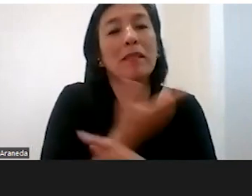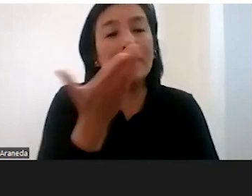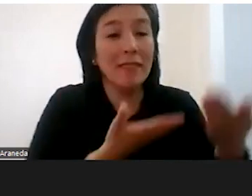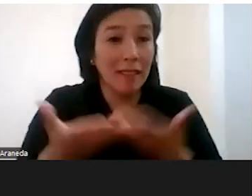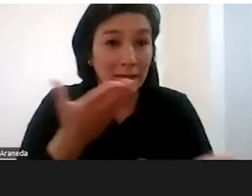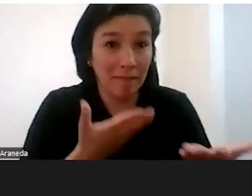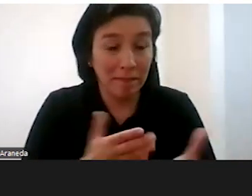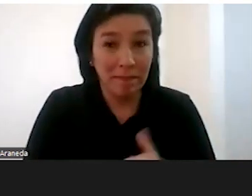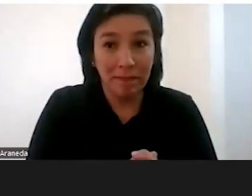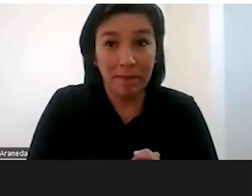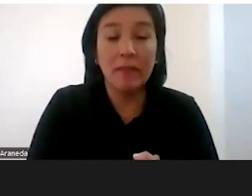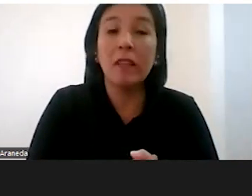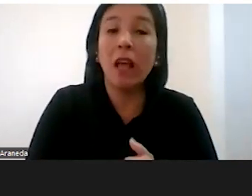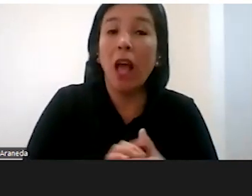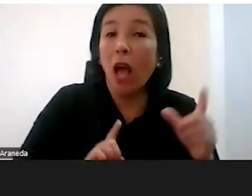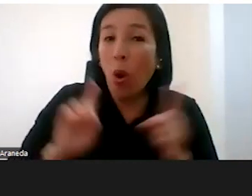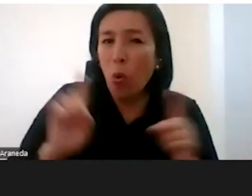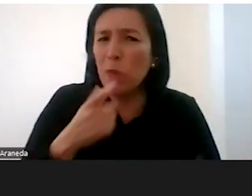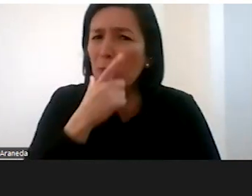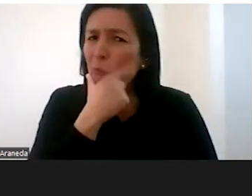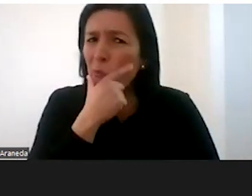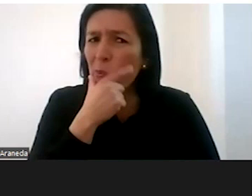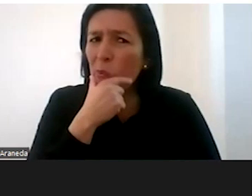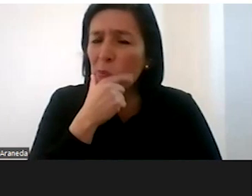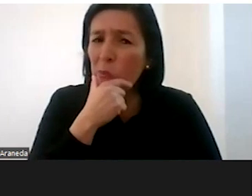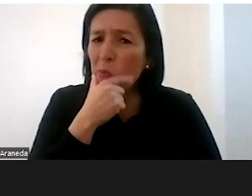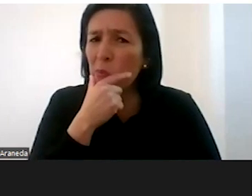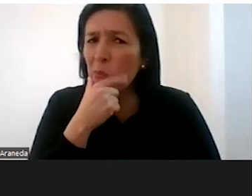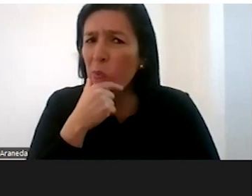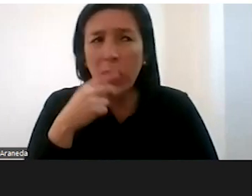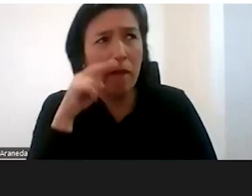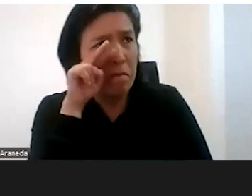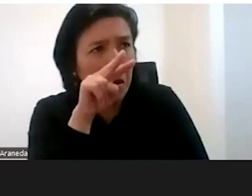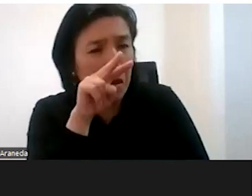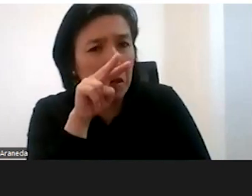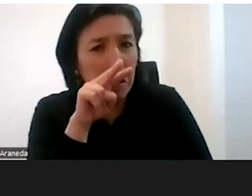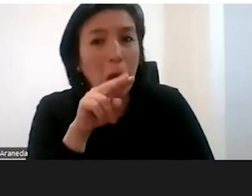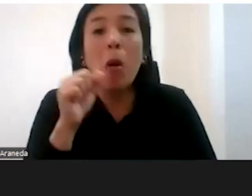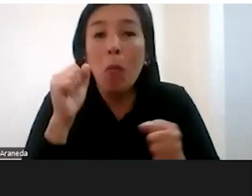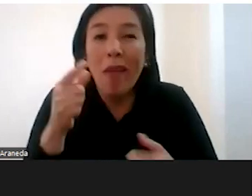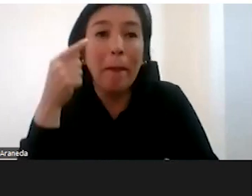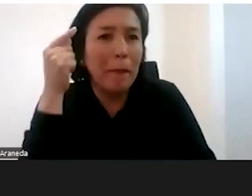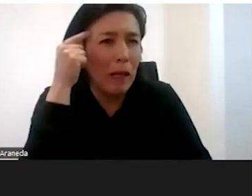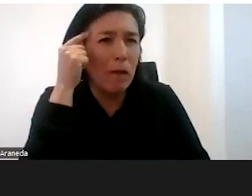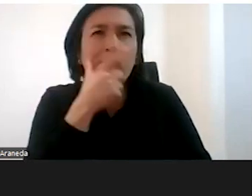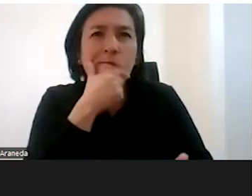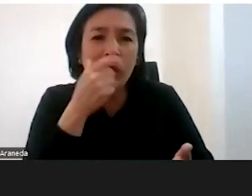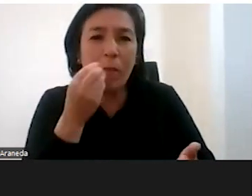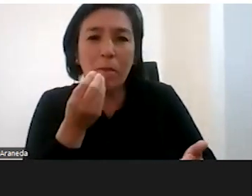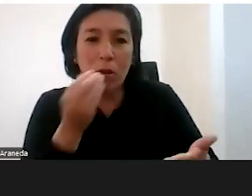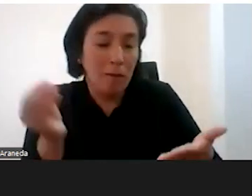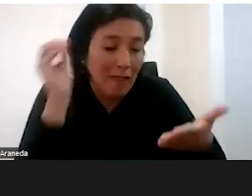personas que vayan generando preguntas a medida que la exposición va avanzando, por favor, la anoten en un cadernito o las vayan dejando